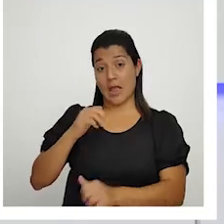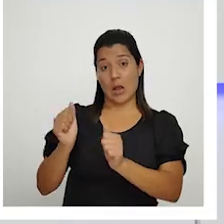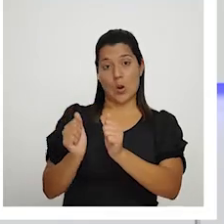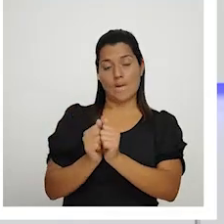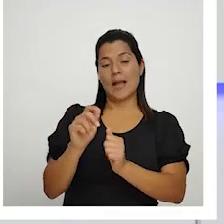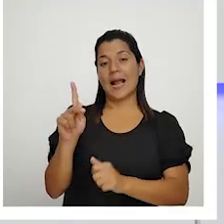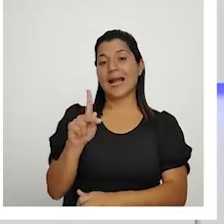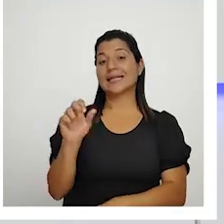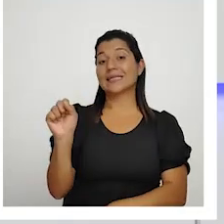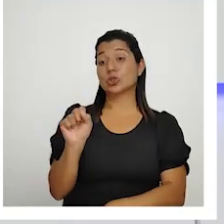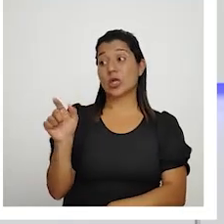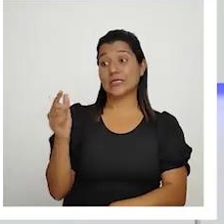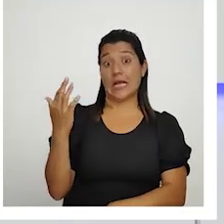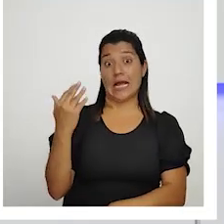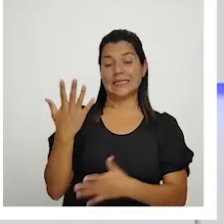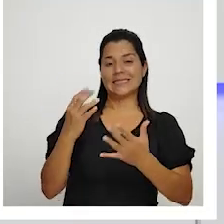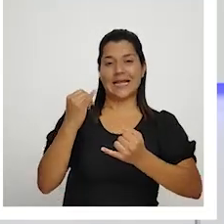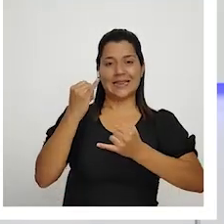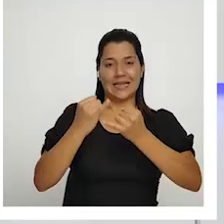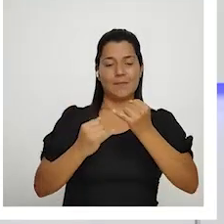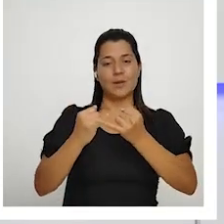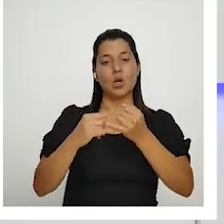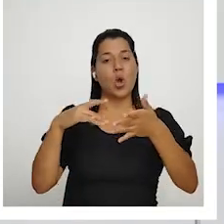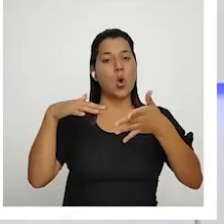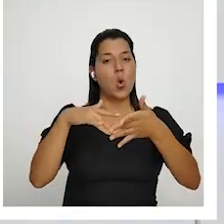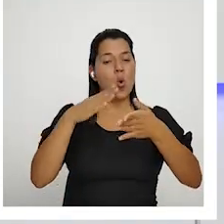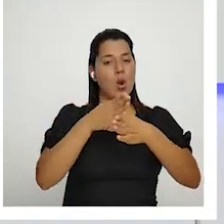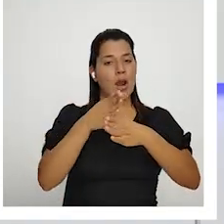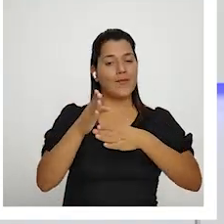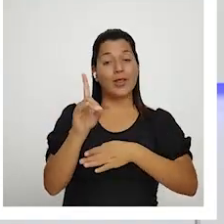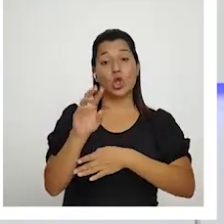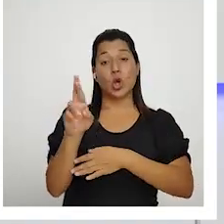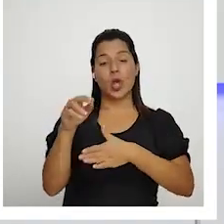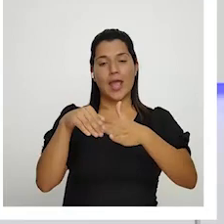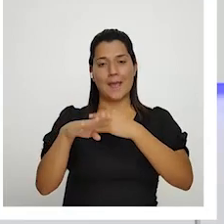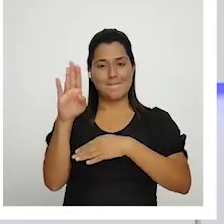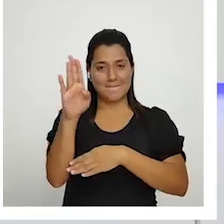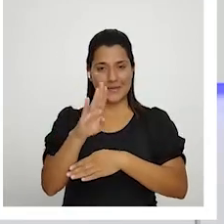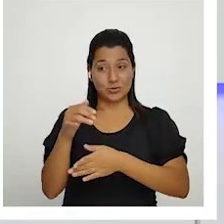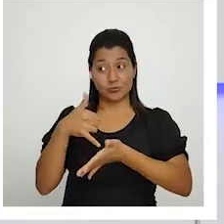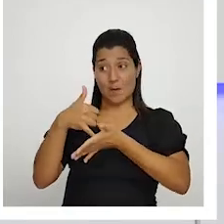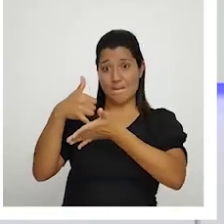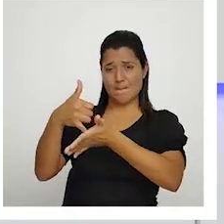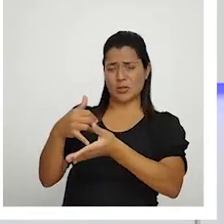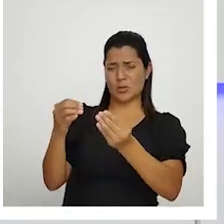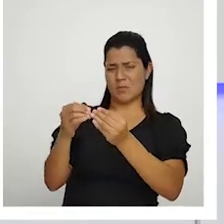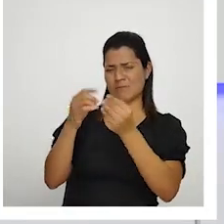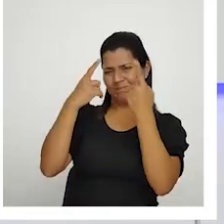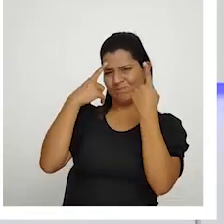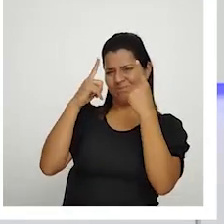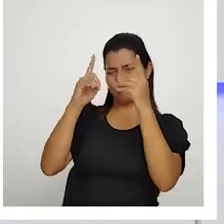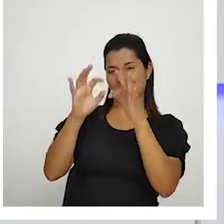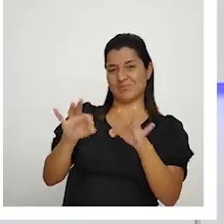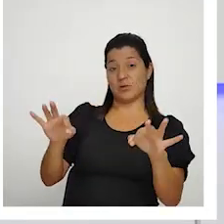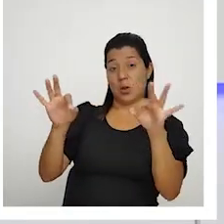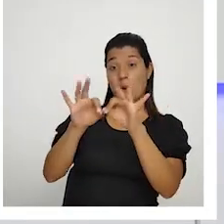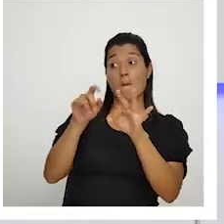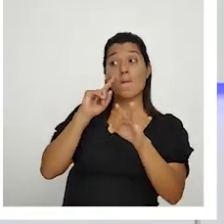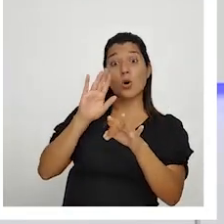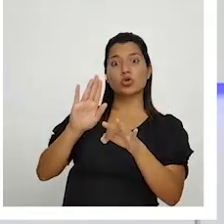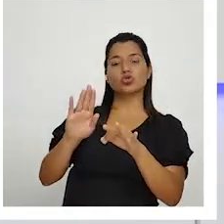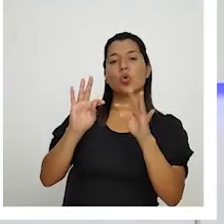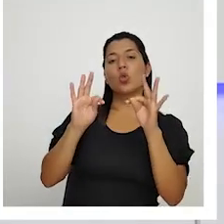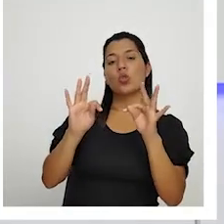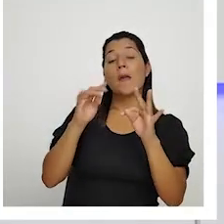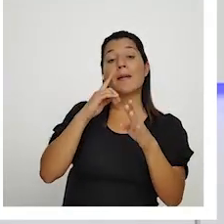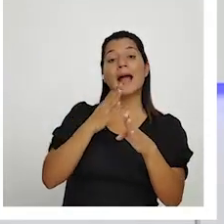quien hace poco finalizó un doctorado en Brasil. Recibió uno de los premios más prestigiosos por un trabajo que realizó para la